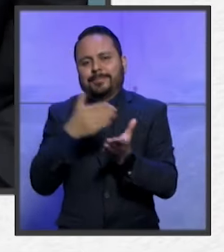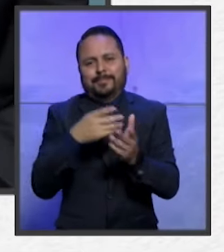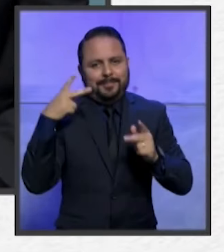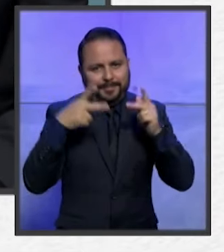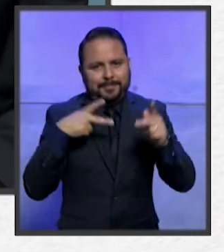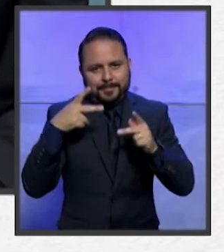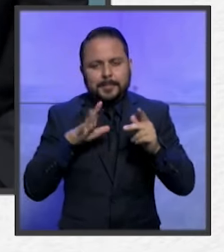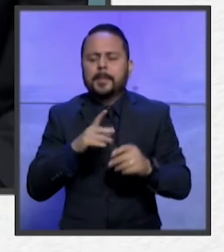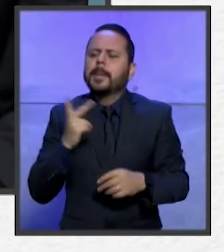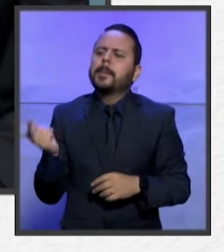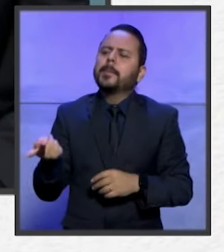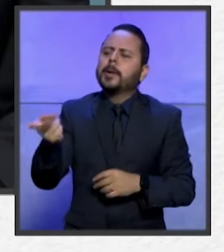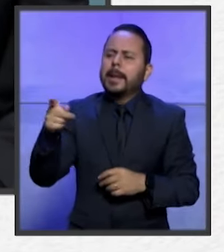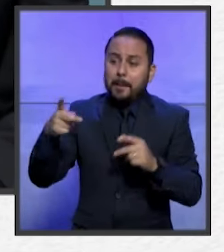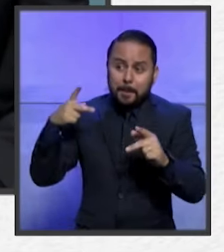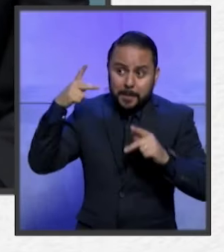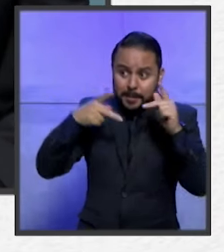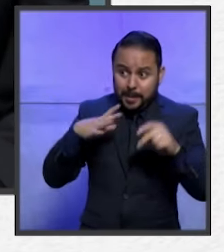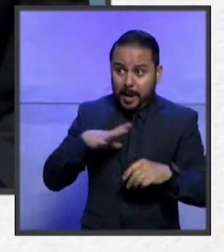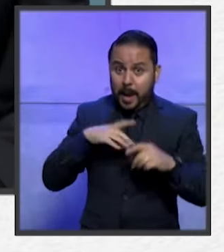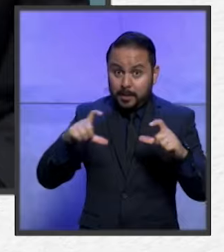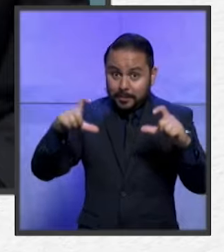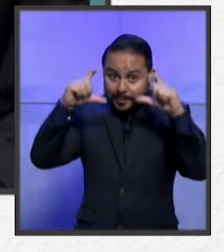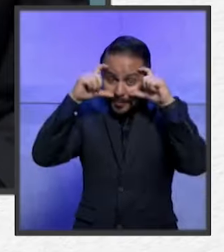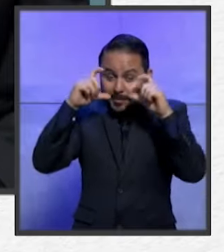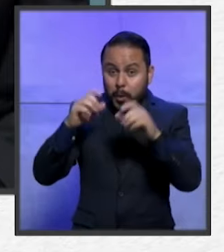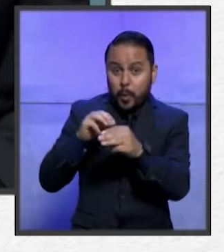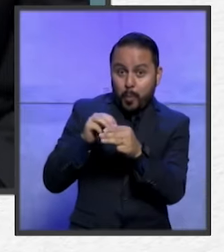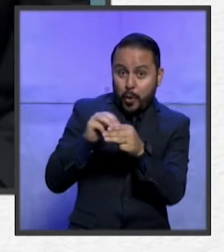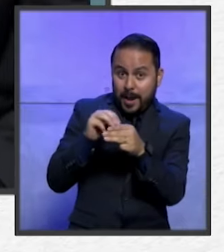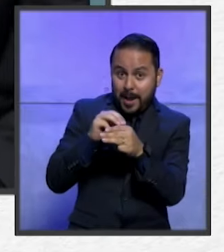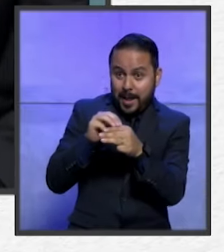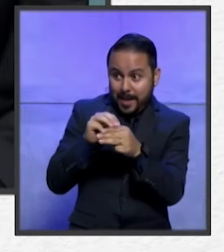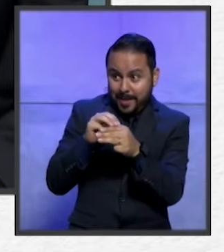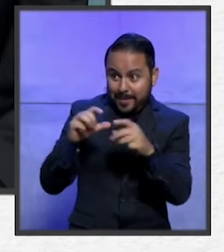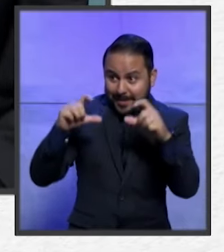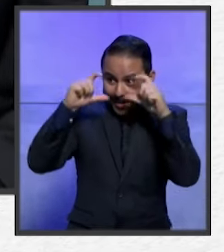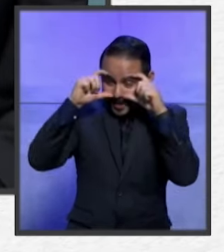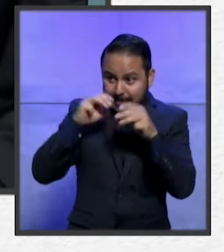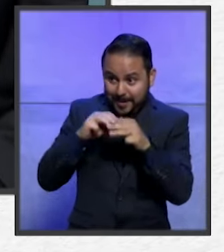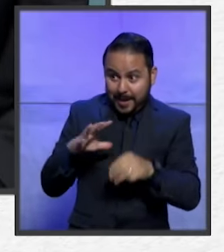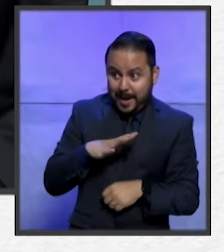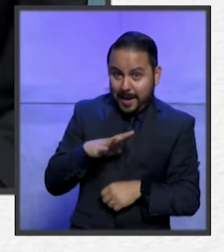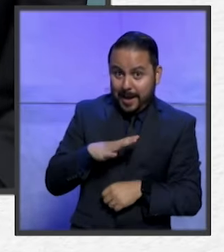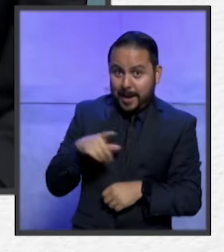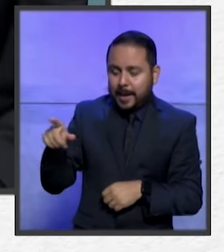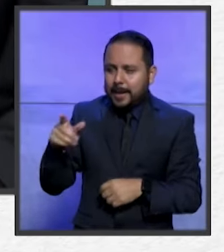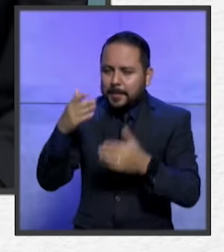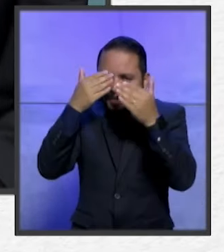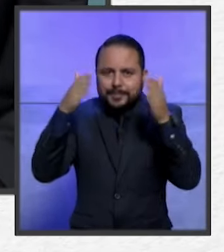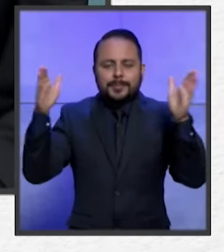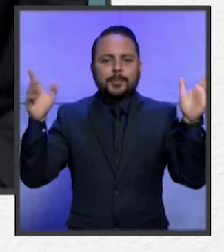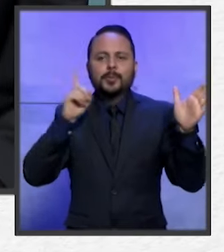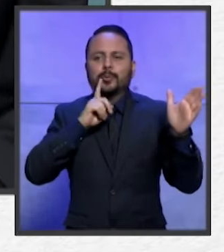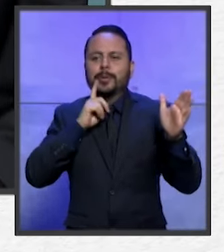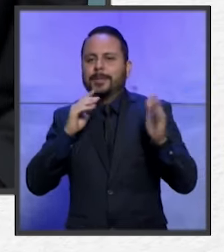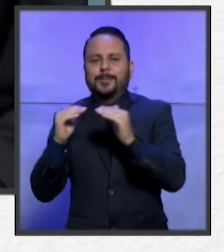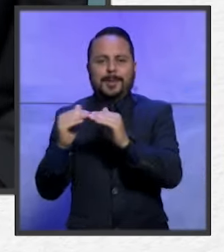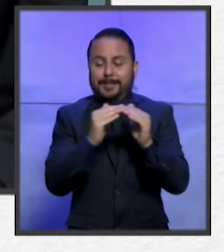la visitaduría Dime una cosa la visitaduría tiene lentes Violeta tiene este Esa visión